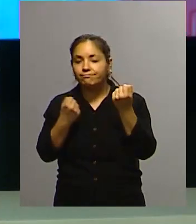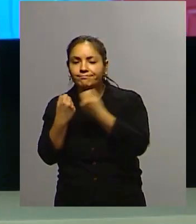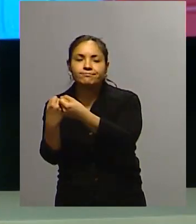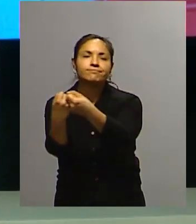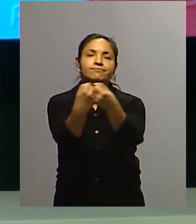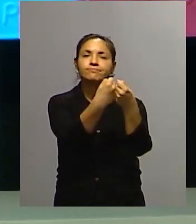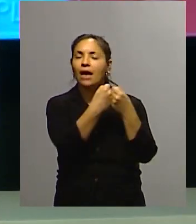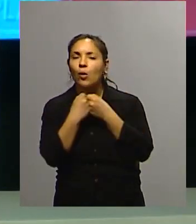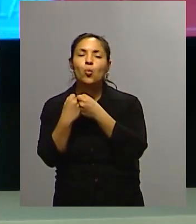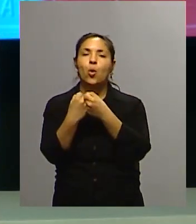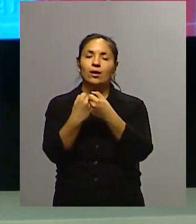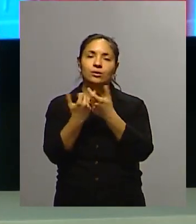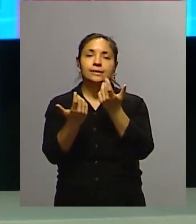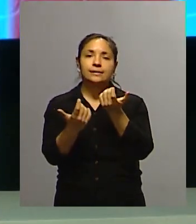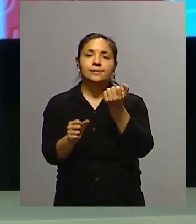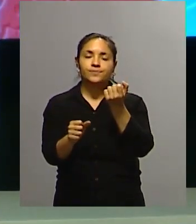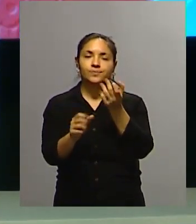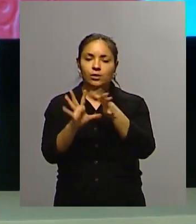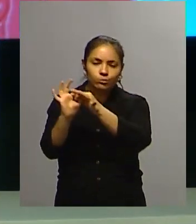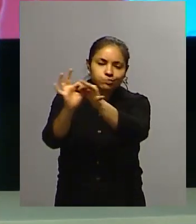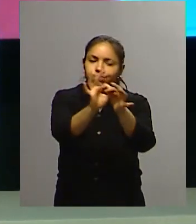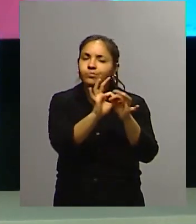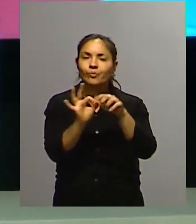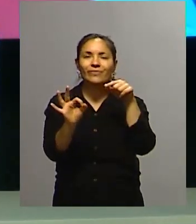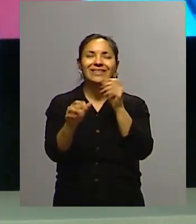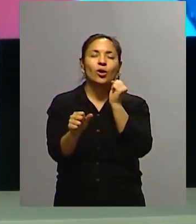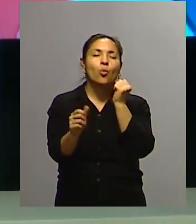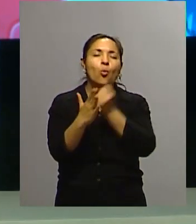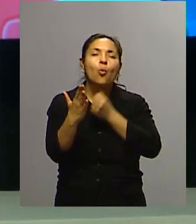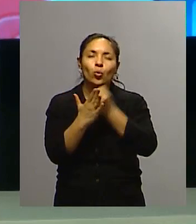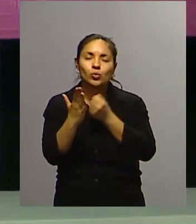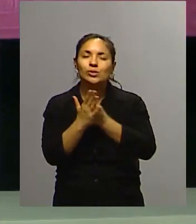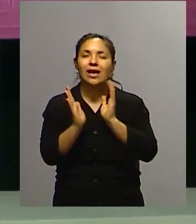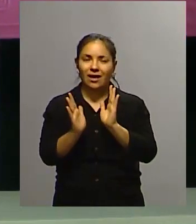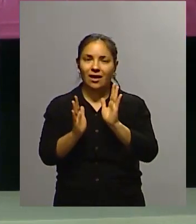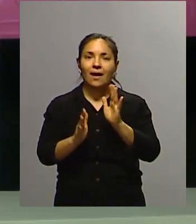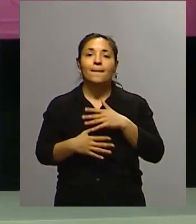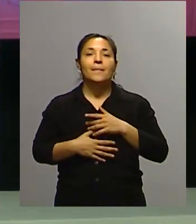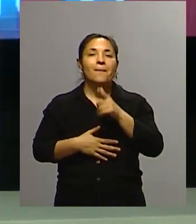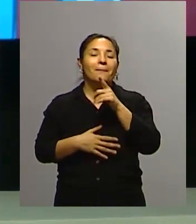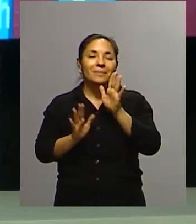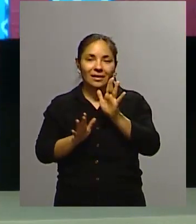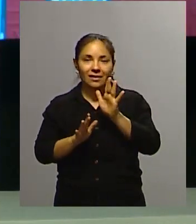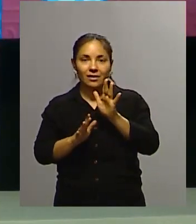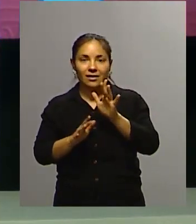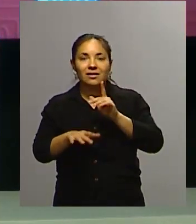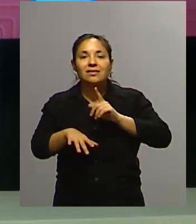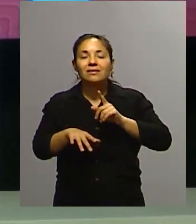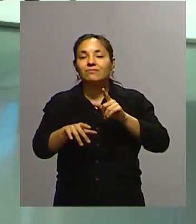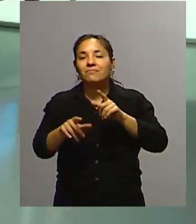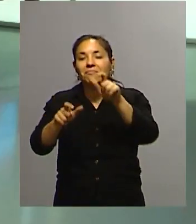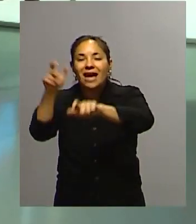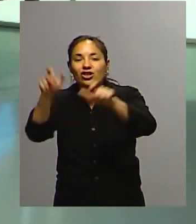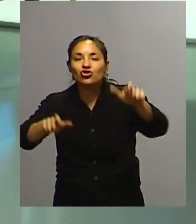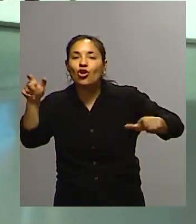acuerdo, trabajar por la unidad. Me parece que los tiempos de la gente van por otro lado. Sí. Y si